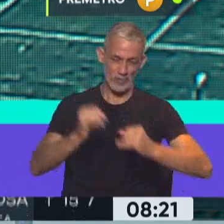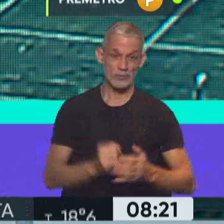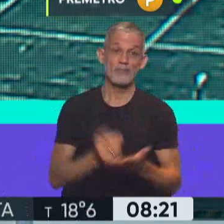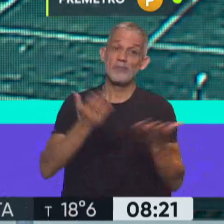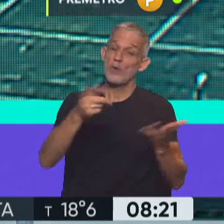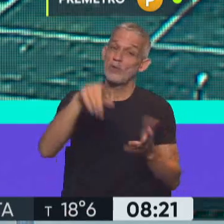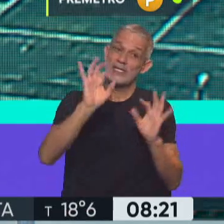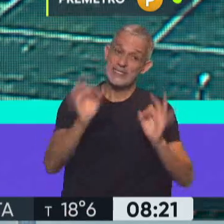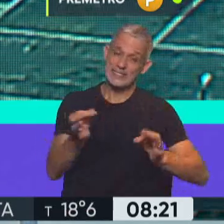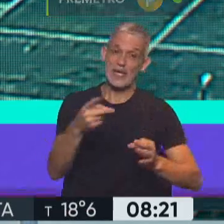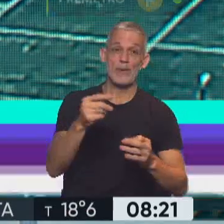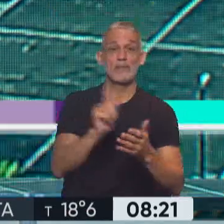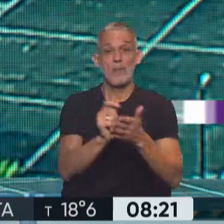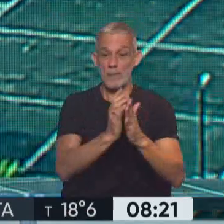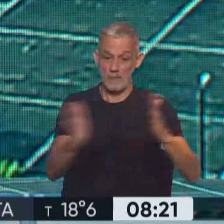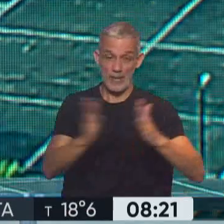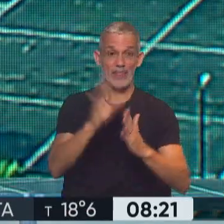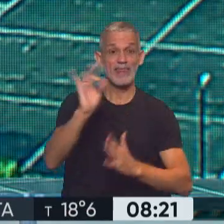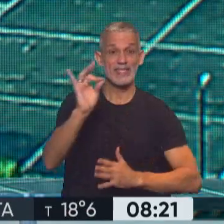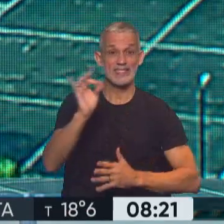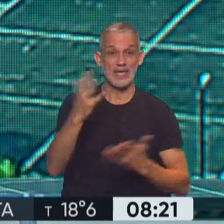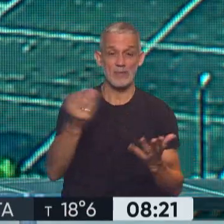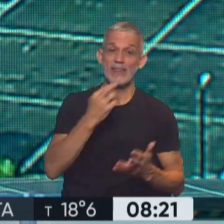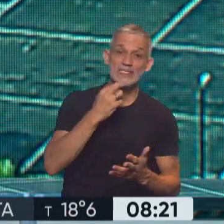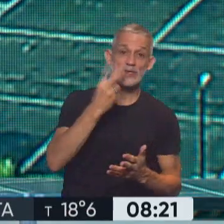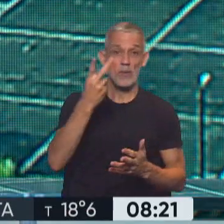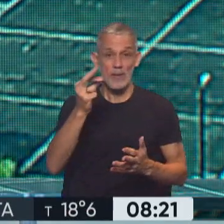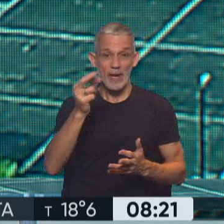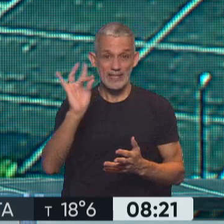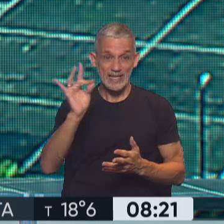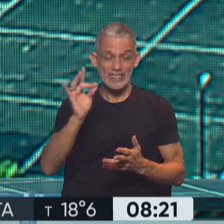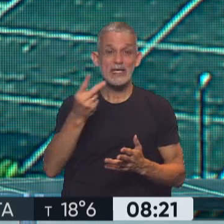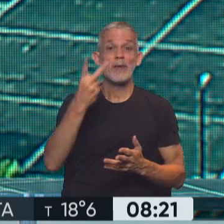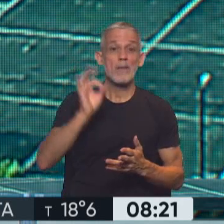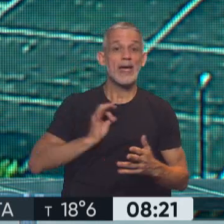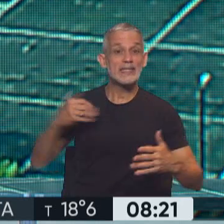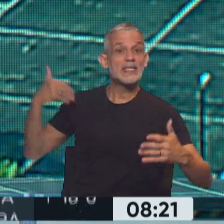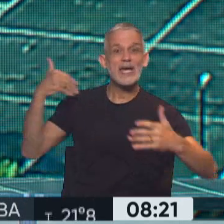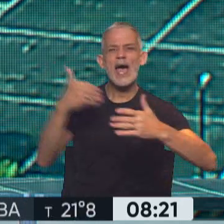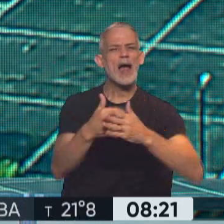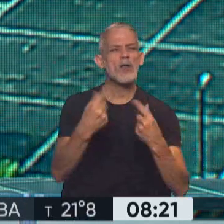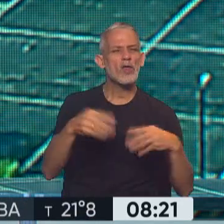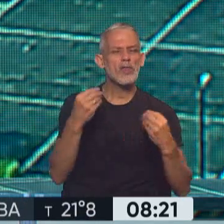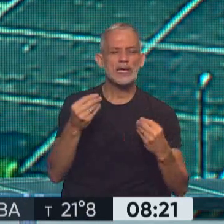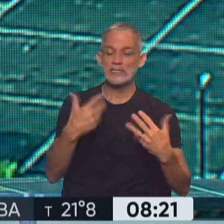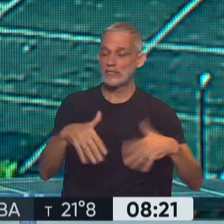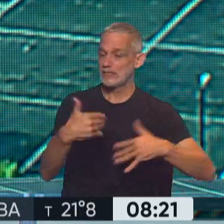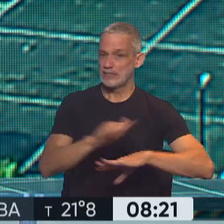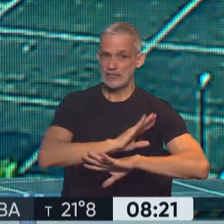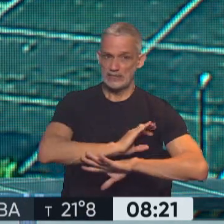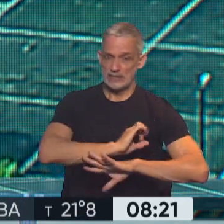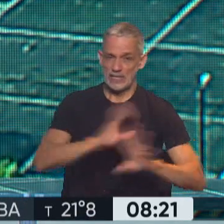Pero ustedes saben, estamos en el mes de diciembre y el próximo 19 y 20 se cumplen 20 años de ese